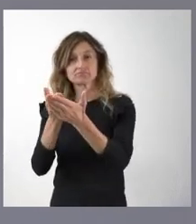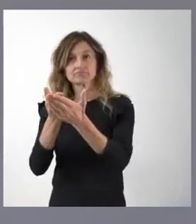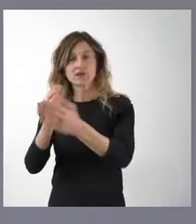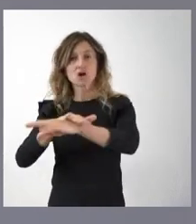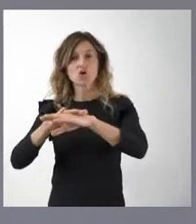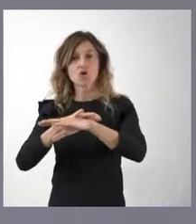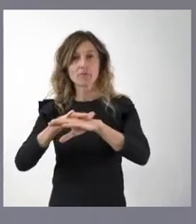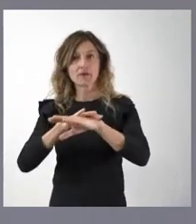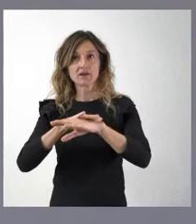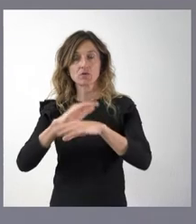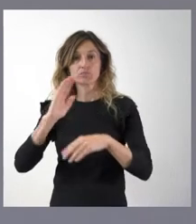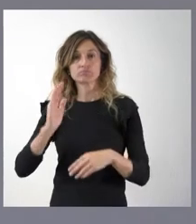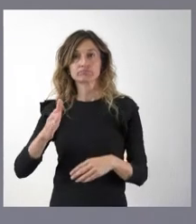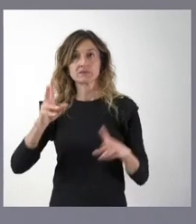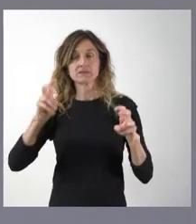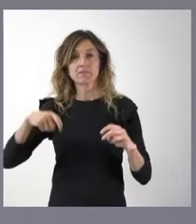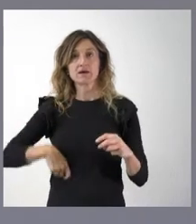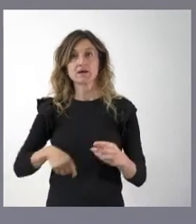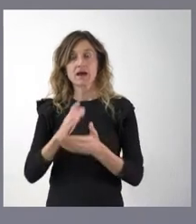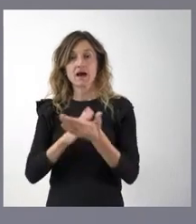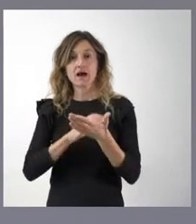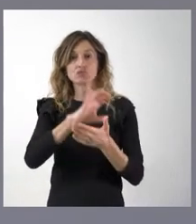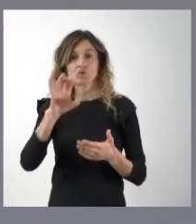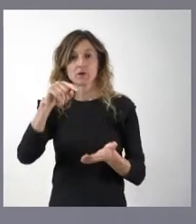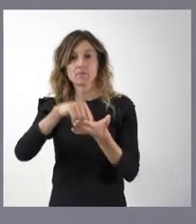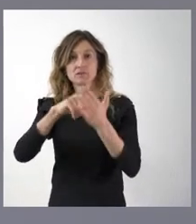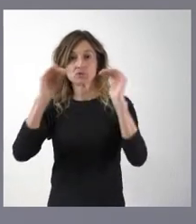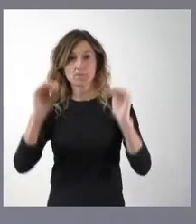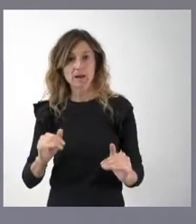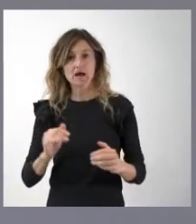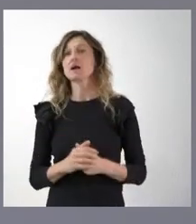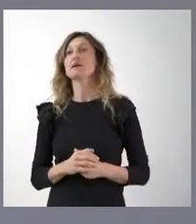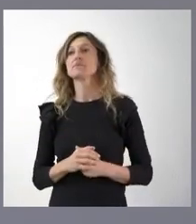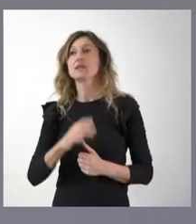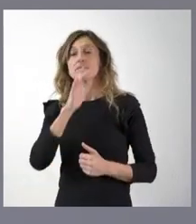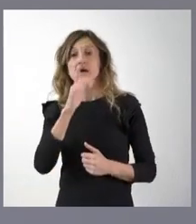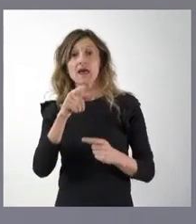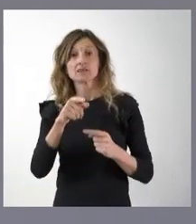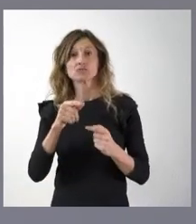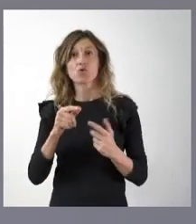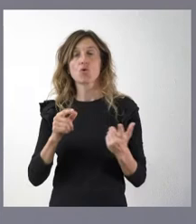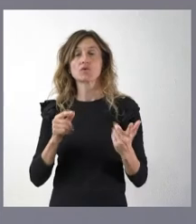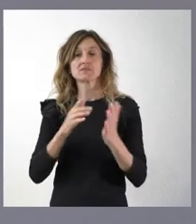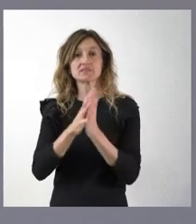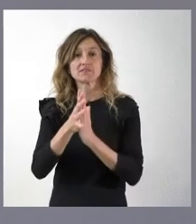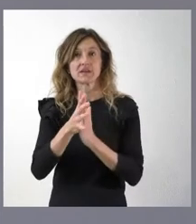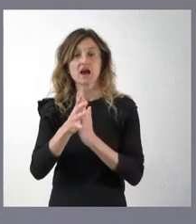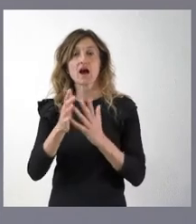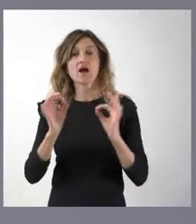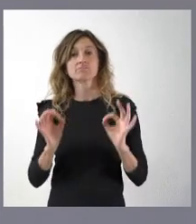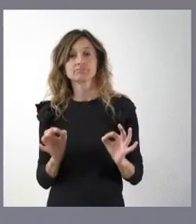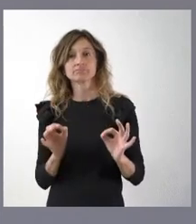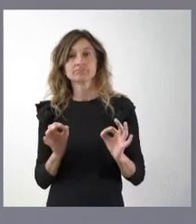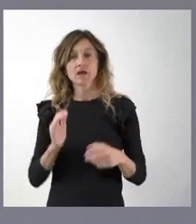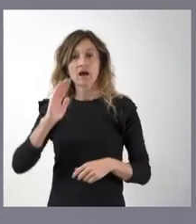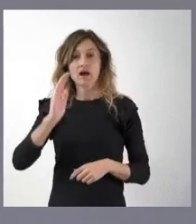que tienen algunos impactos sobre las arcas públicas autonómicas de bajadas de impuestos para que esto supusiera a su vez una reducción del